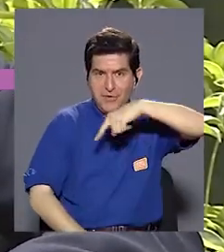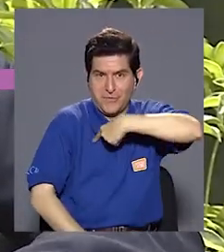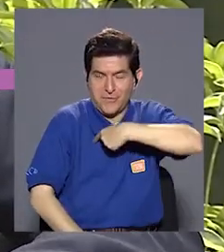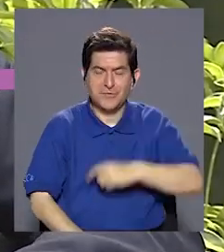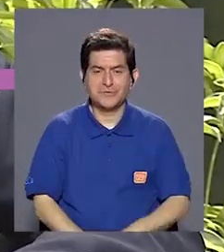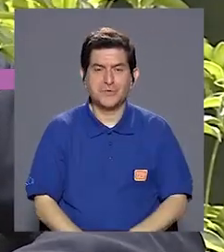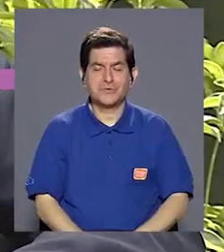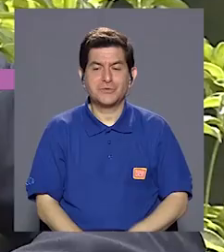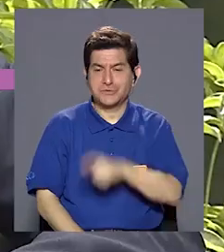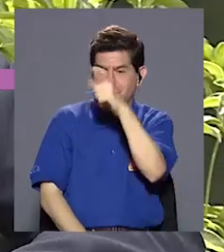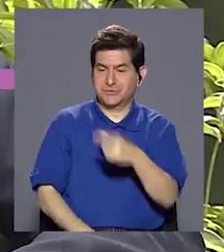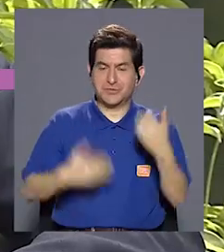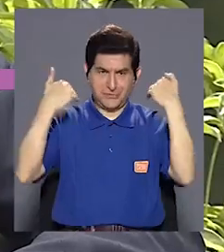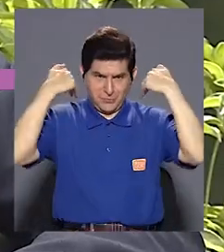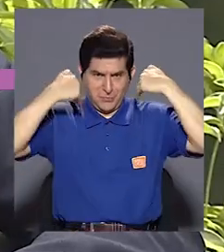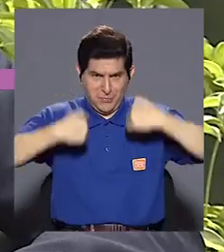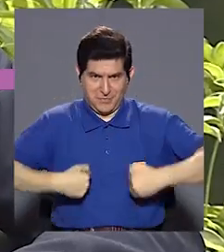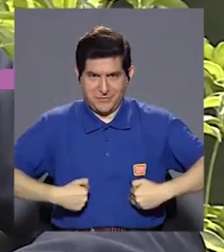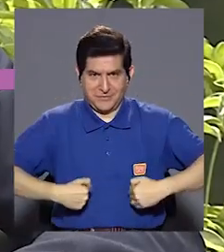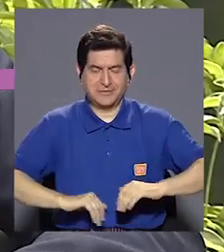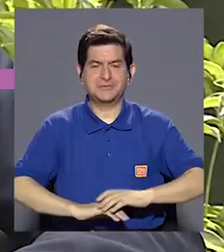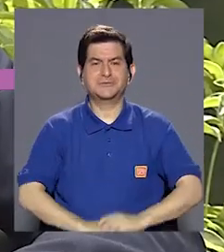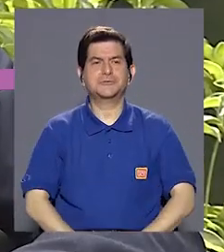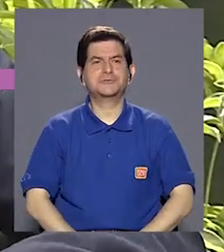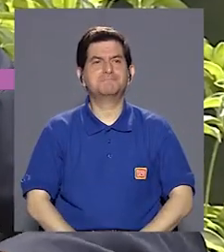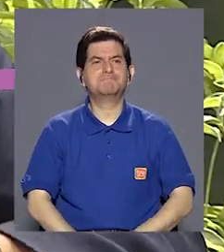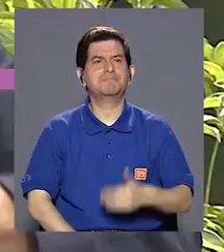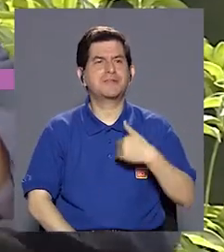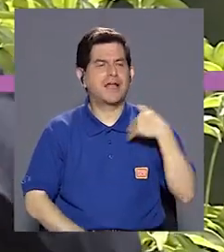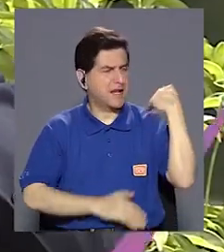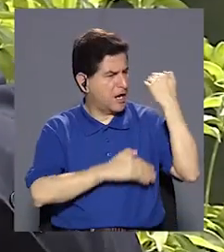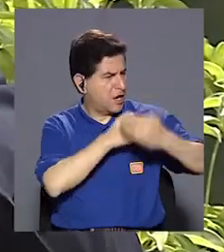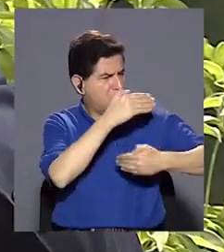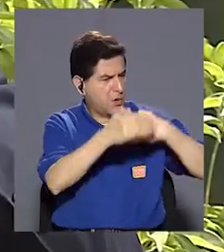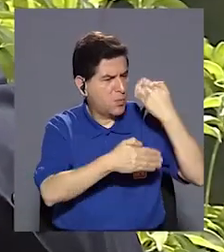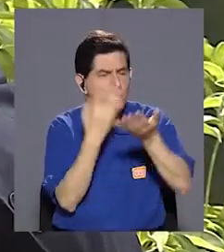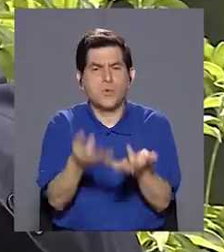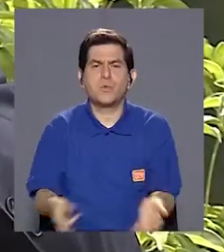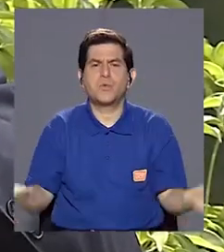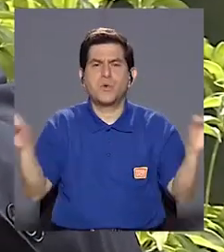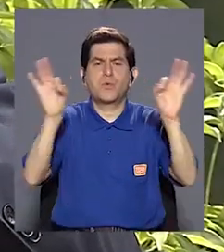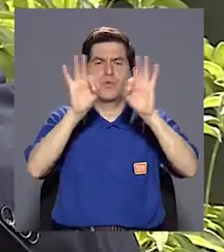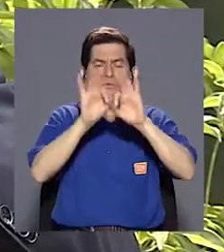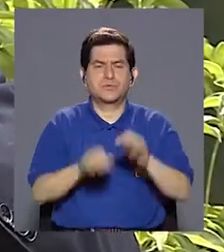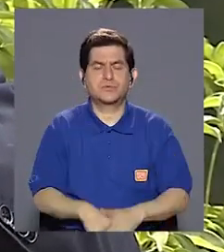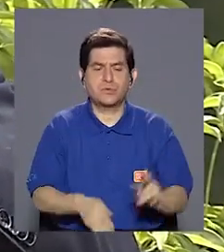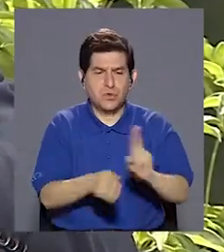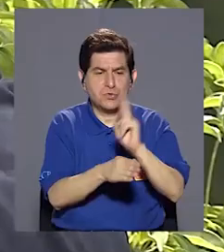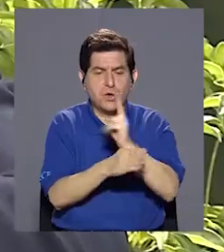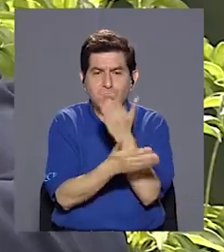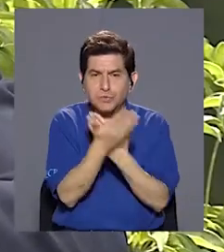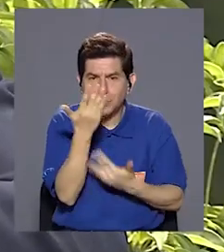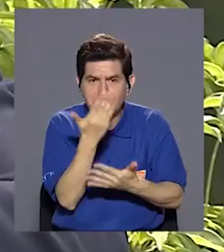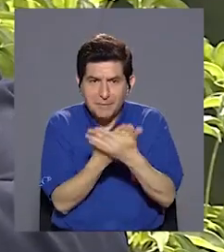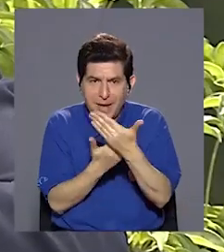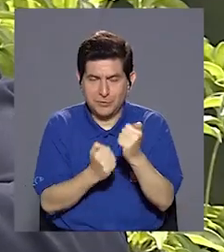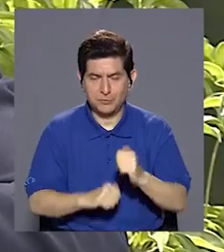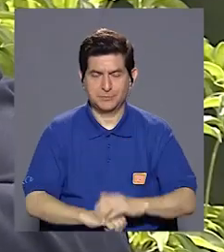nosotros como seres humanos hemos tenido una evolución muy importante de lo que son el uso de las